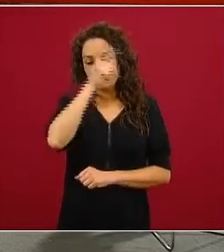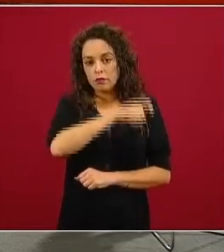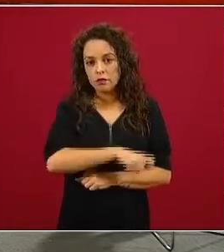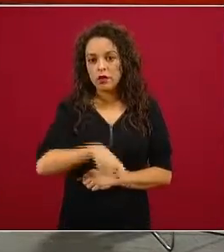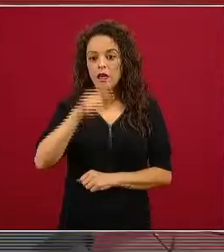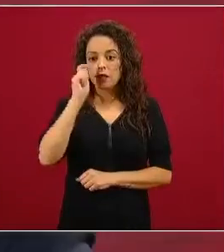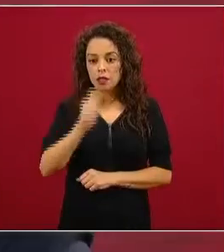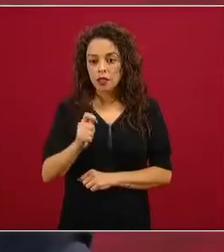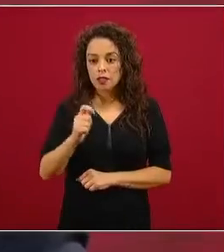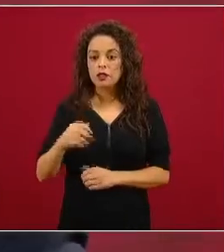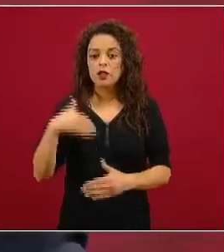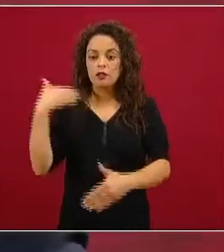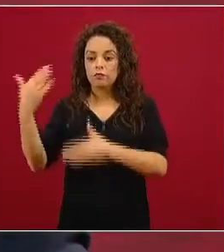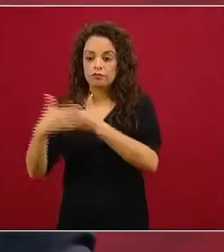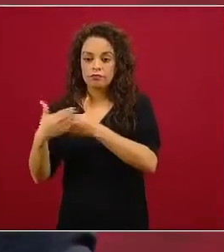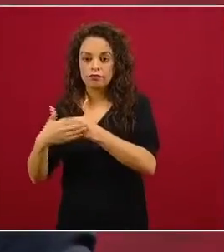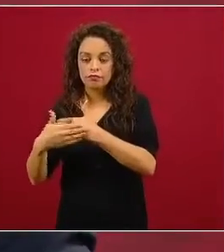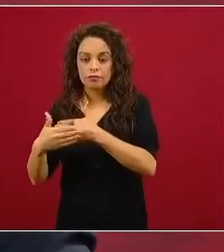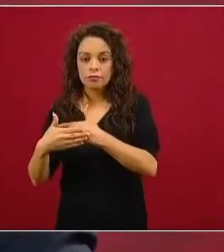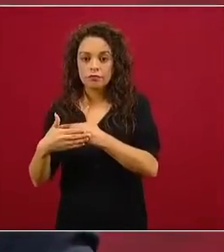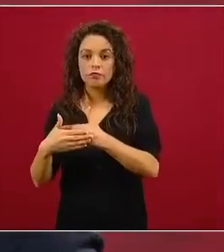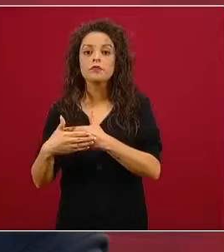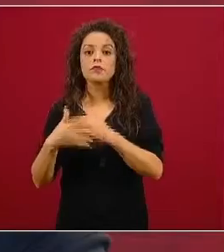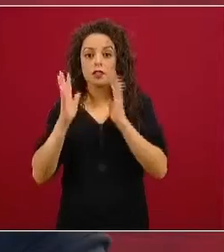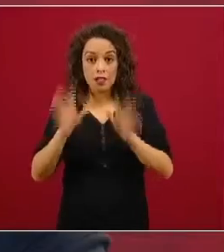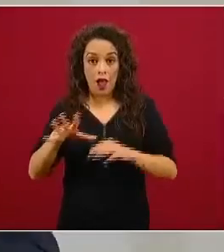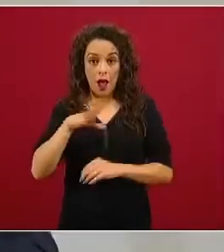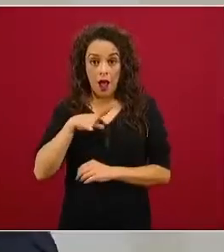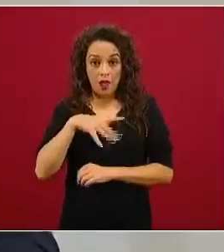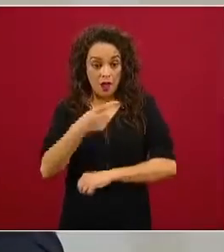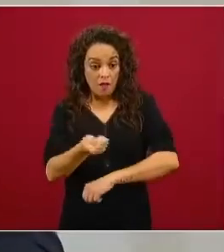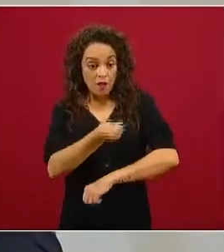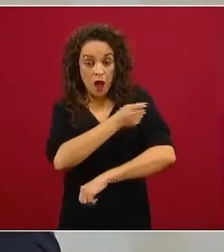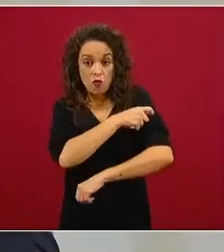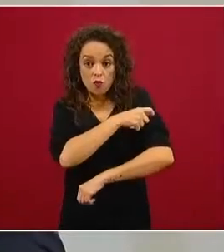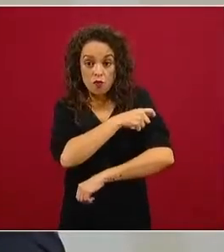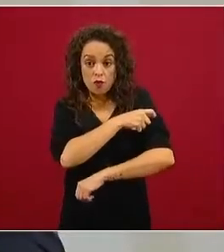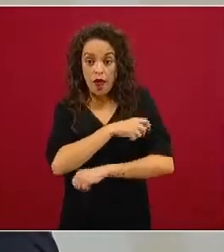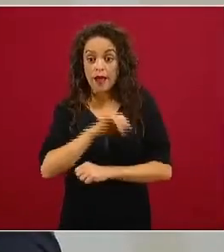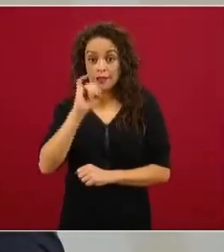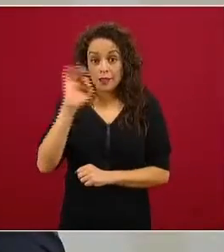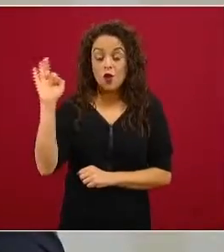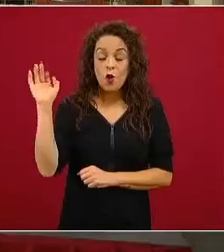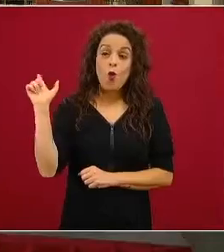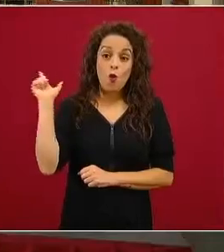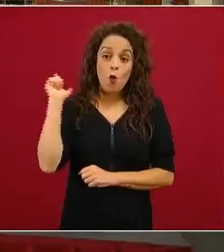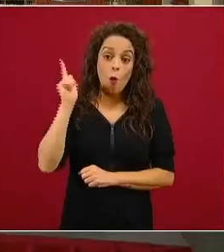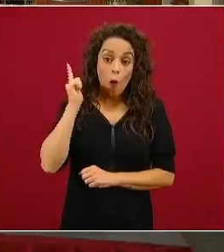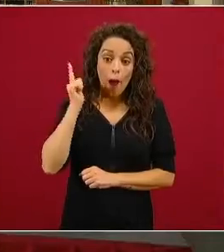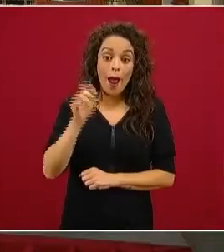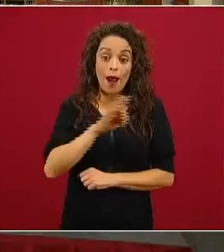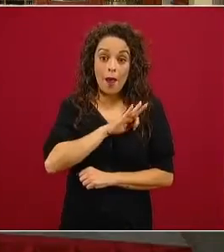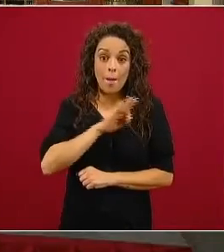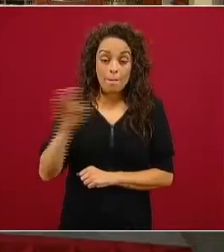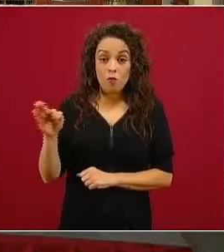vuelve mucho más complicado en este momento el combate a la pandemia